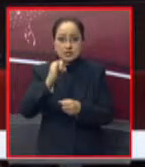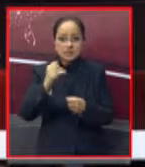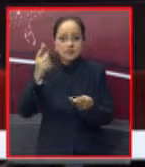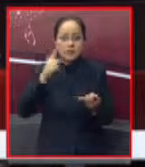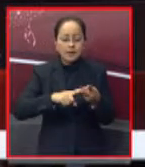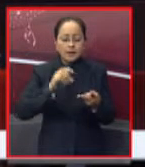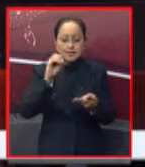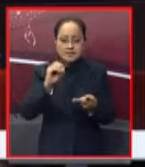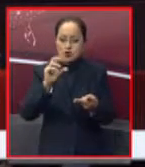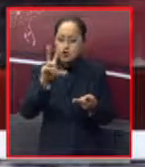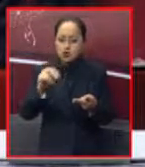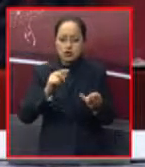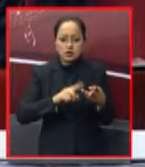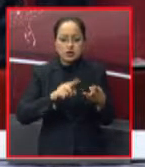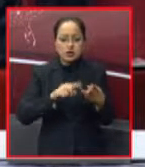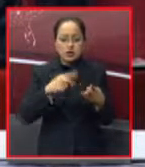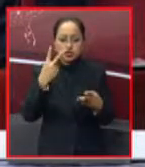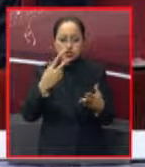abstenciones.